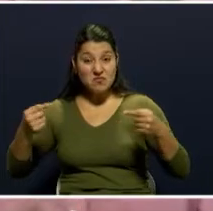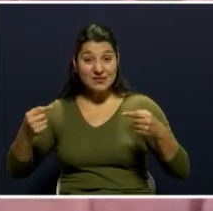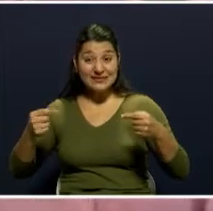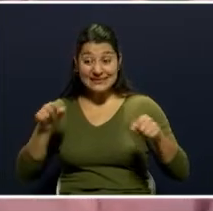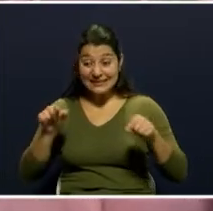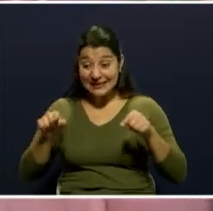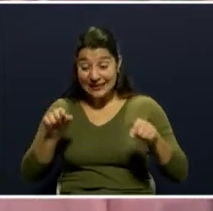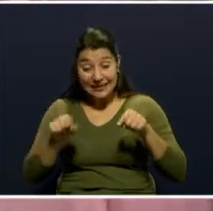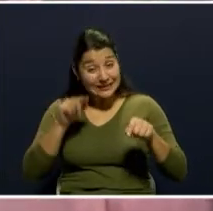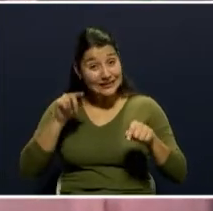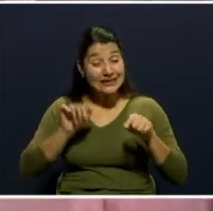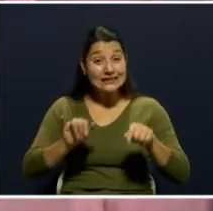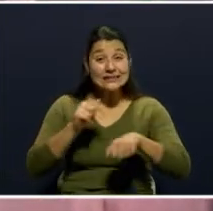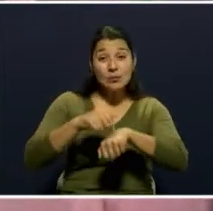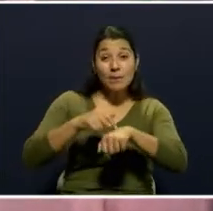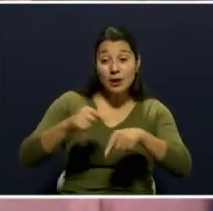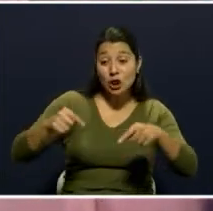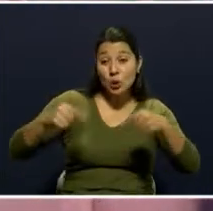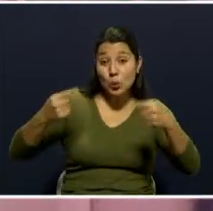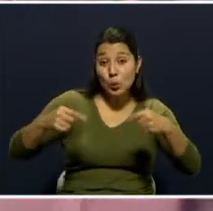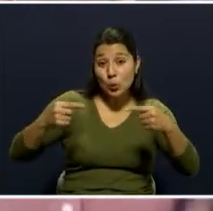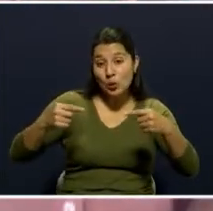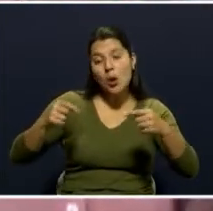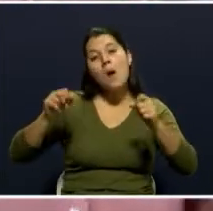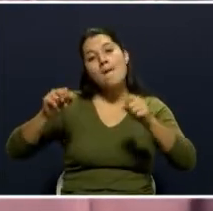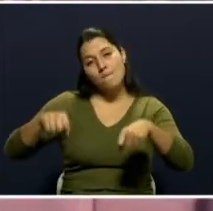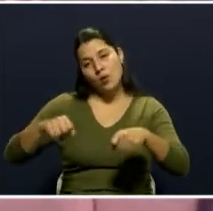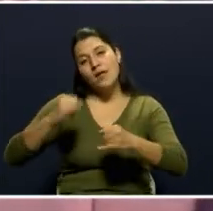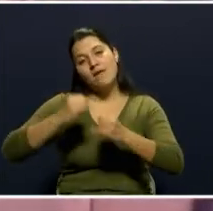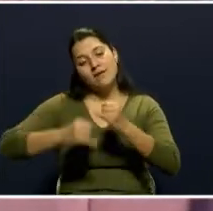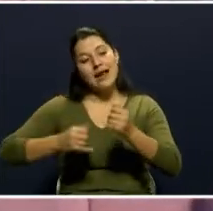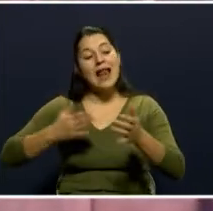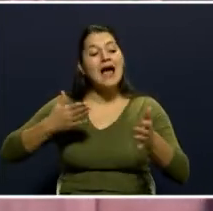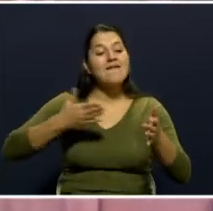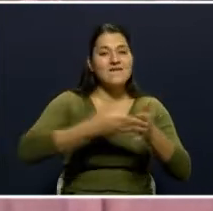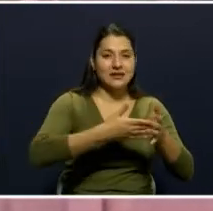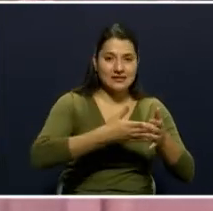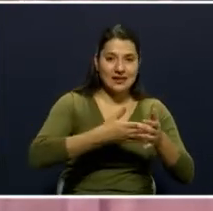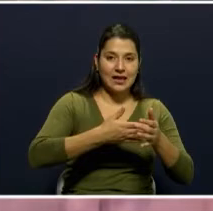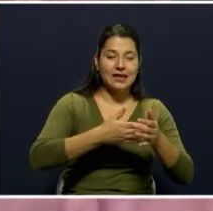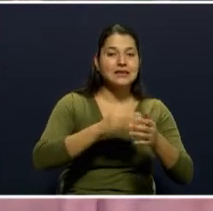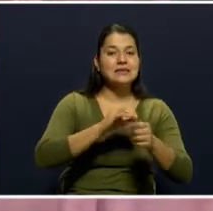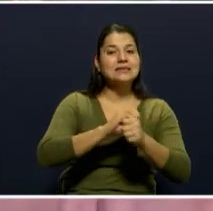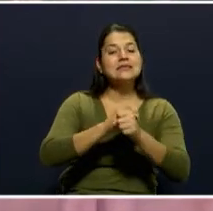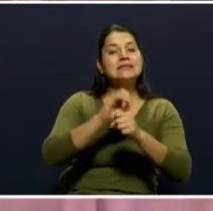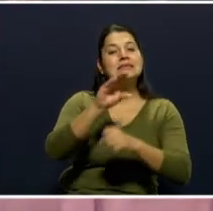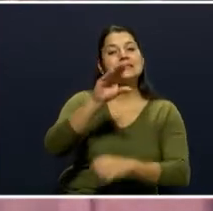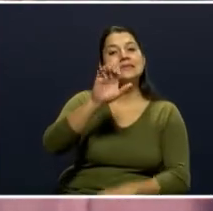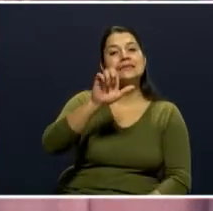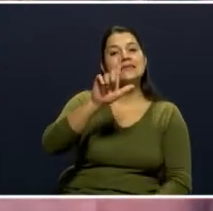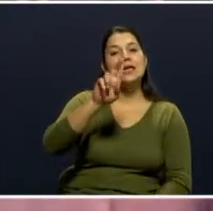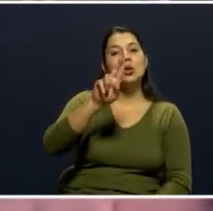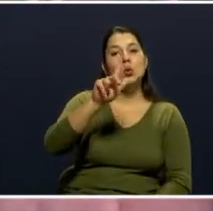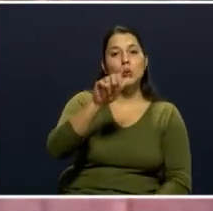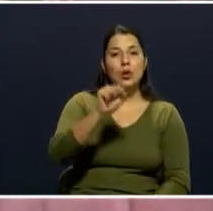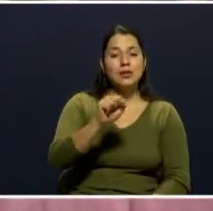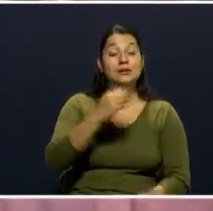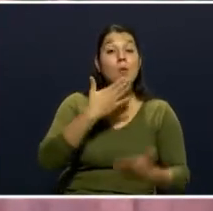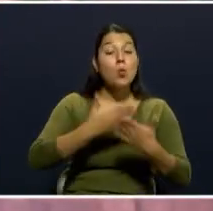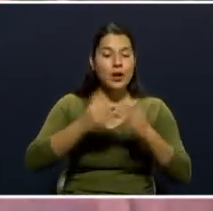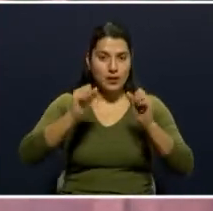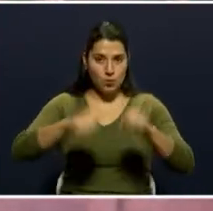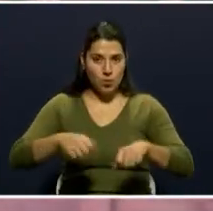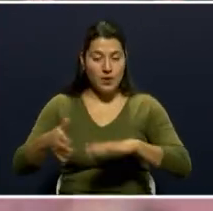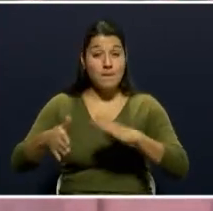este gen tiene sus variantes. Es posible que haya personas en las que esta variante de este gen, que tenga una variante específica